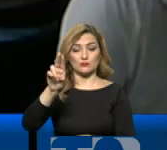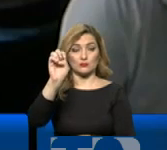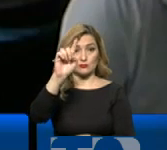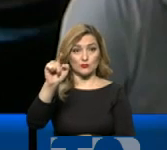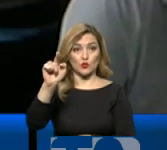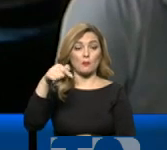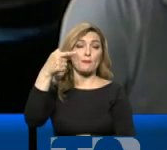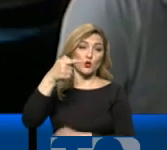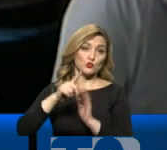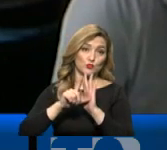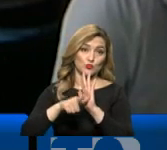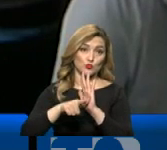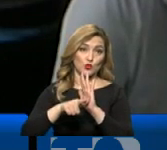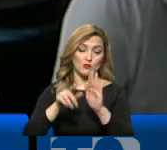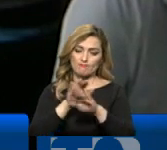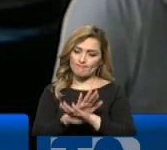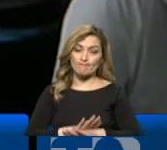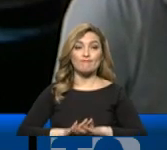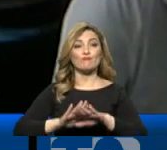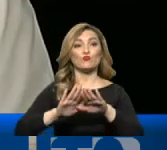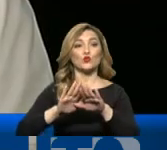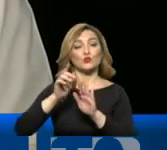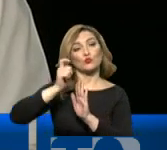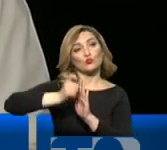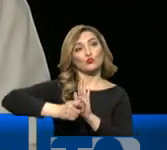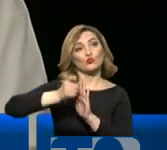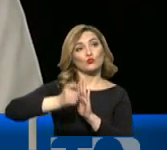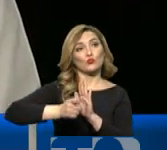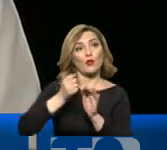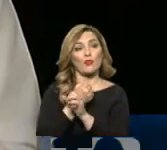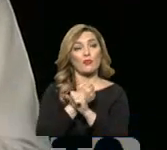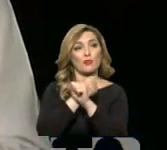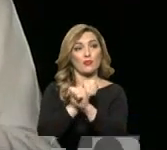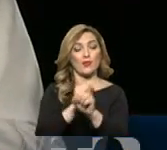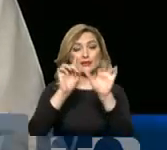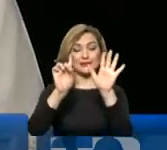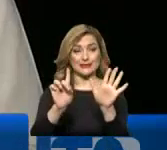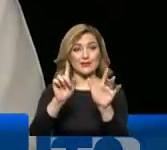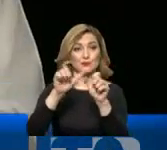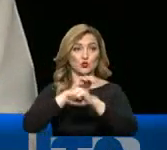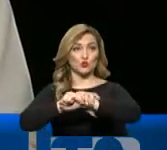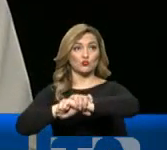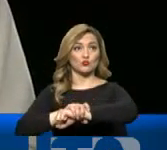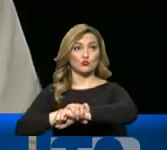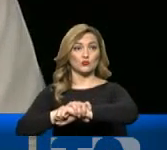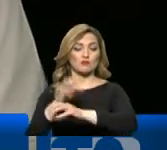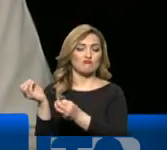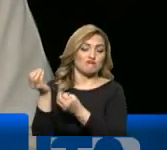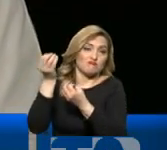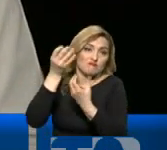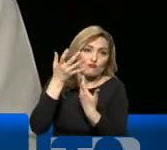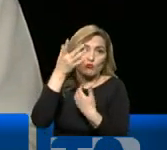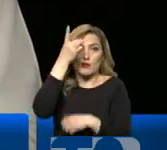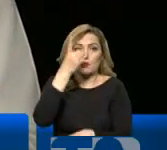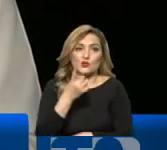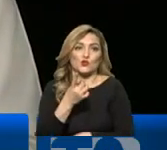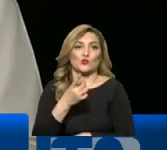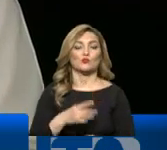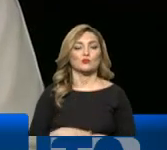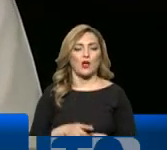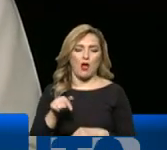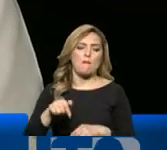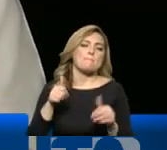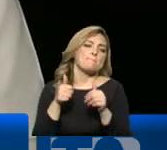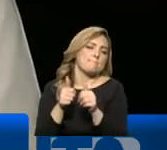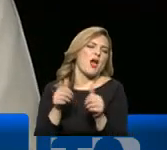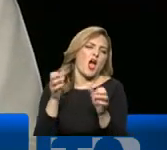próximos minutos, una vez que termine la intervención de los abogados defensores de los 6 procesados, habrá una resolución seguramente esta misma